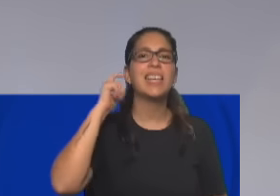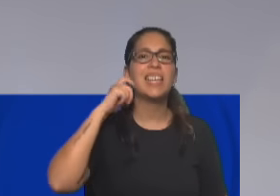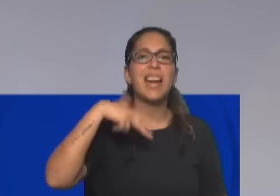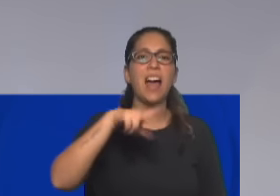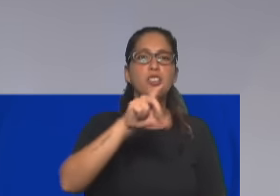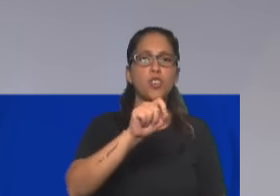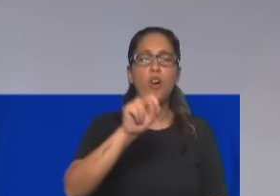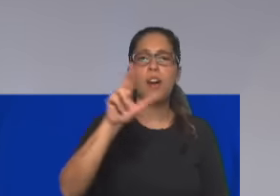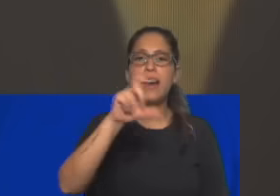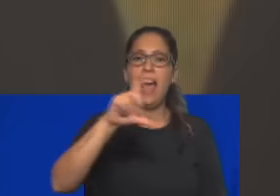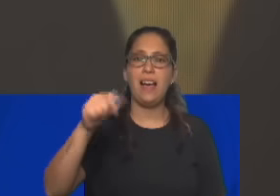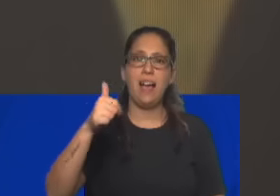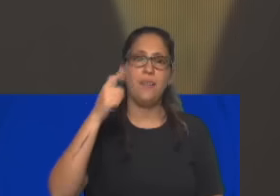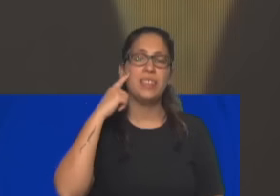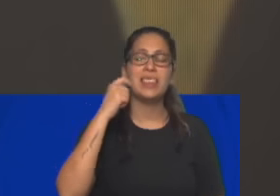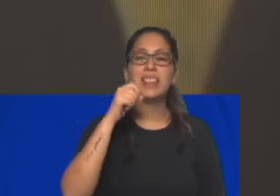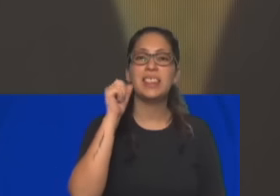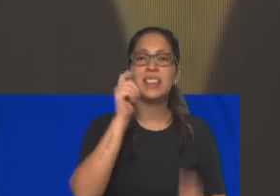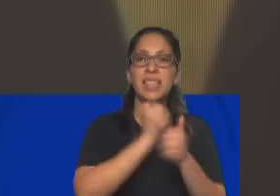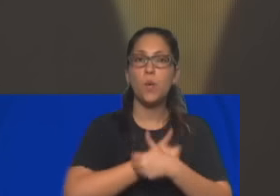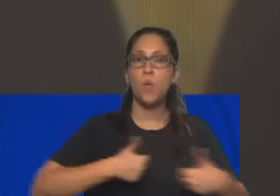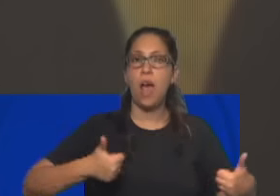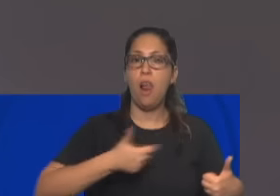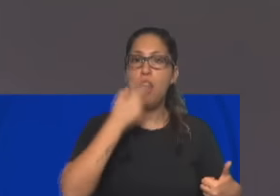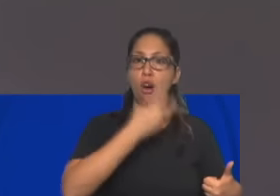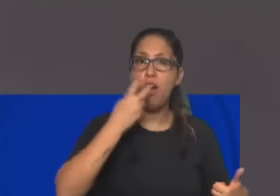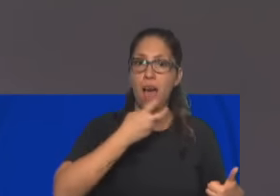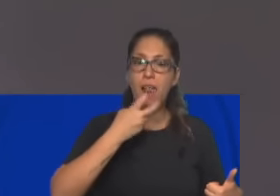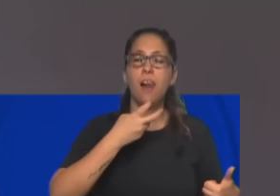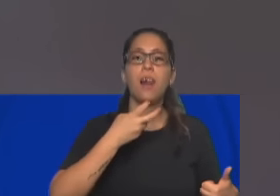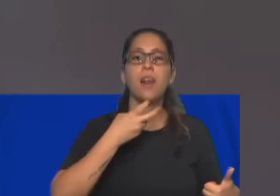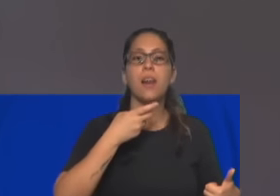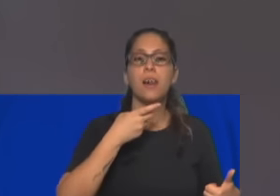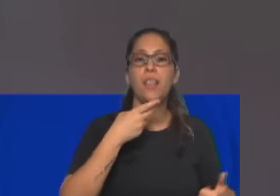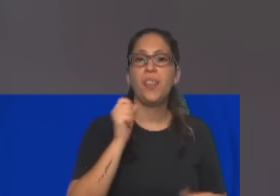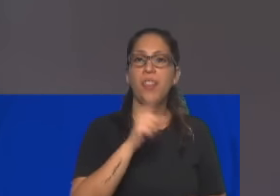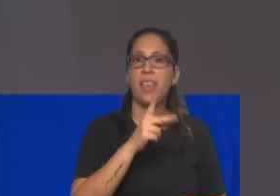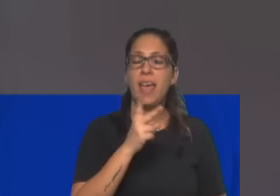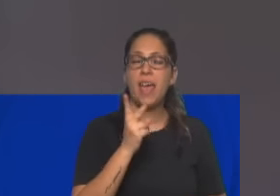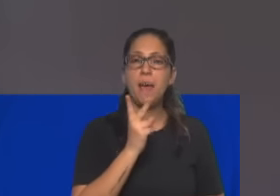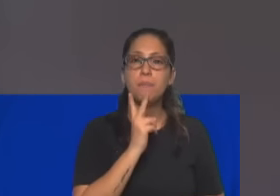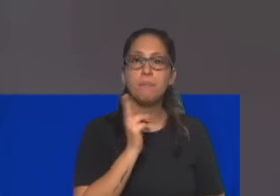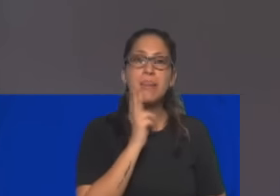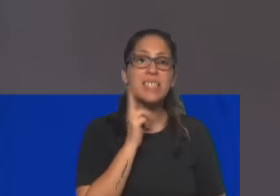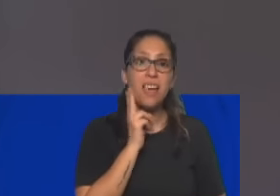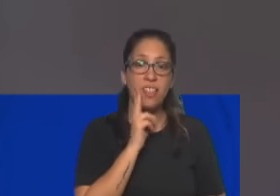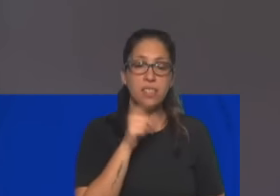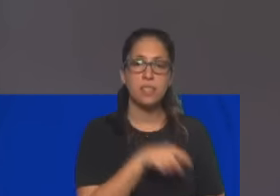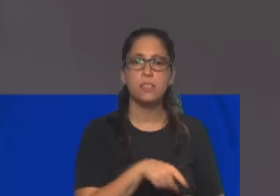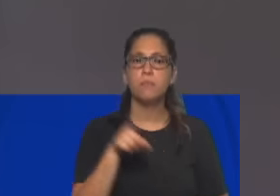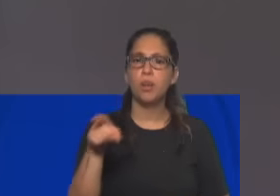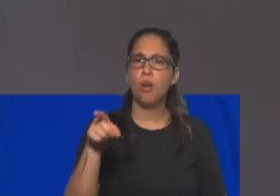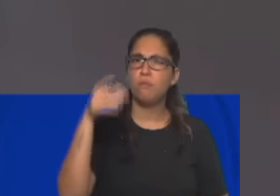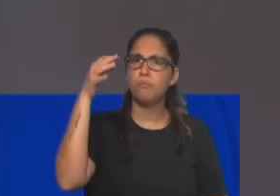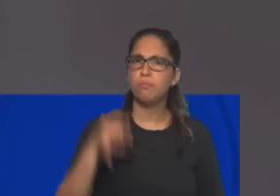tribunal oral criminal número 3 de Mercedes un juez que vamos a empezar también a escuchar a nombrar porque es